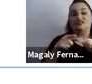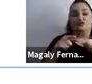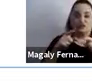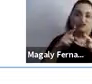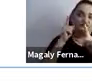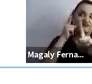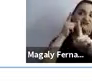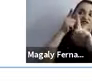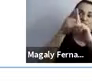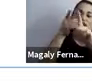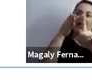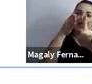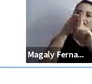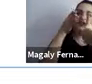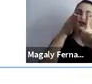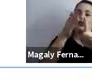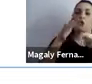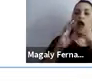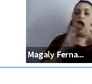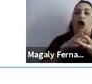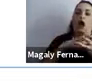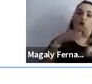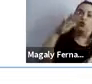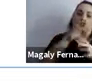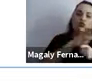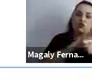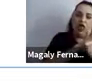llevaría a este efecto acumulado. Si nosotros